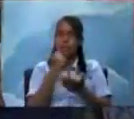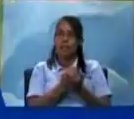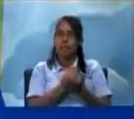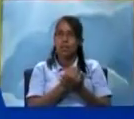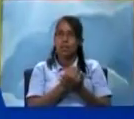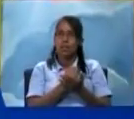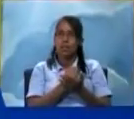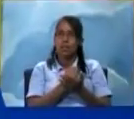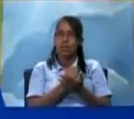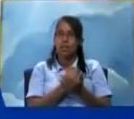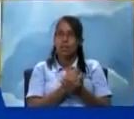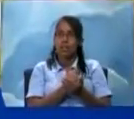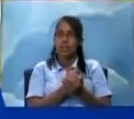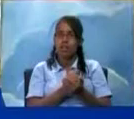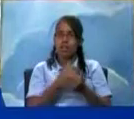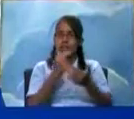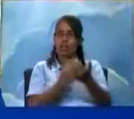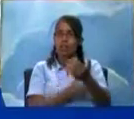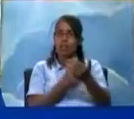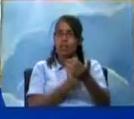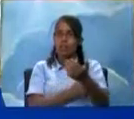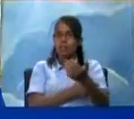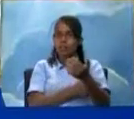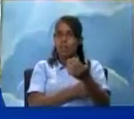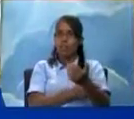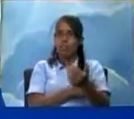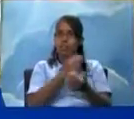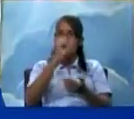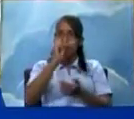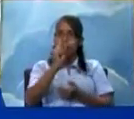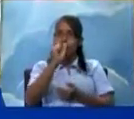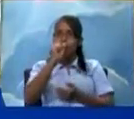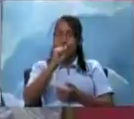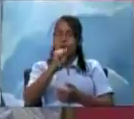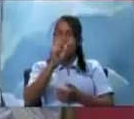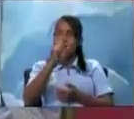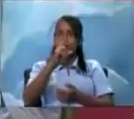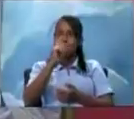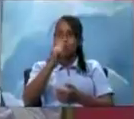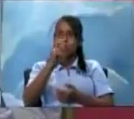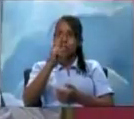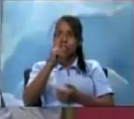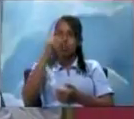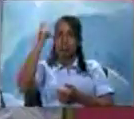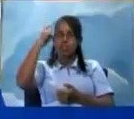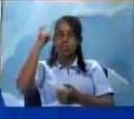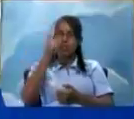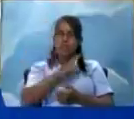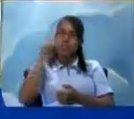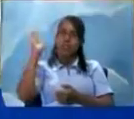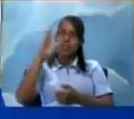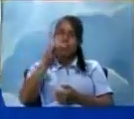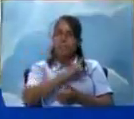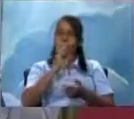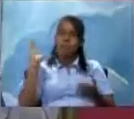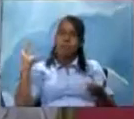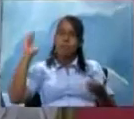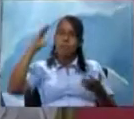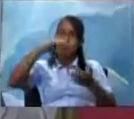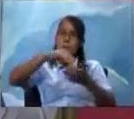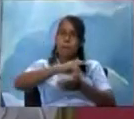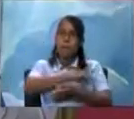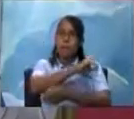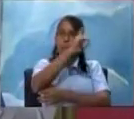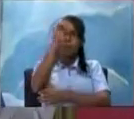gloria. Hermano, tú te llamas Arthur, ¿verdad? Arthur Díaz. Amén, amén, pastor. Y vienes de Maracaibo.